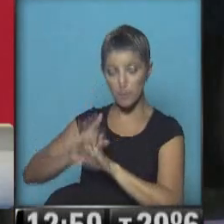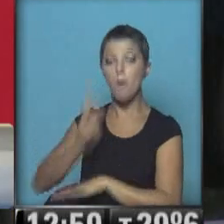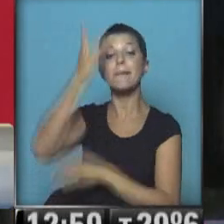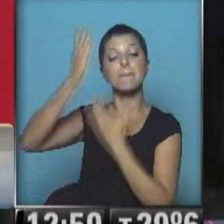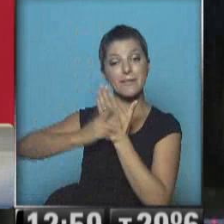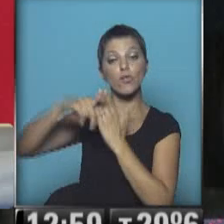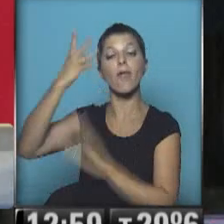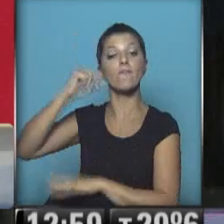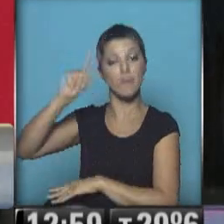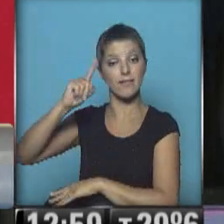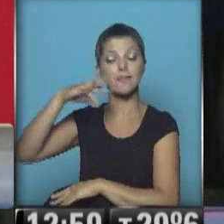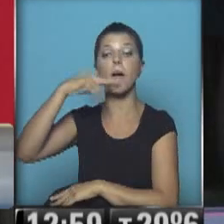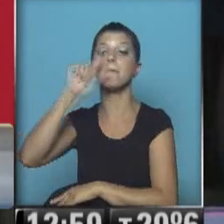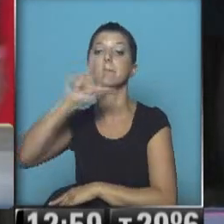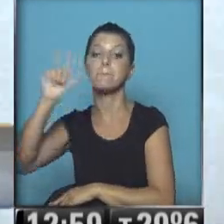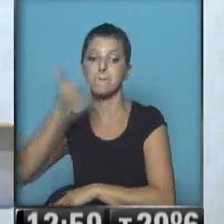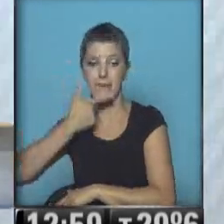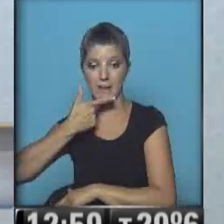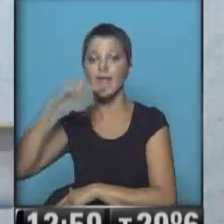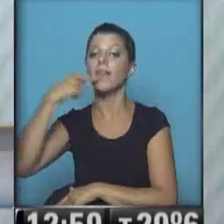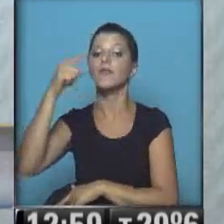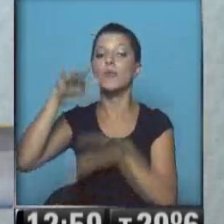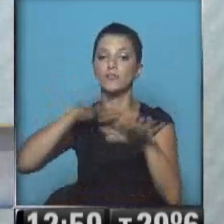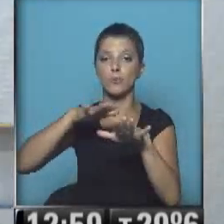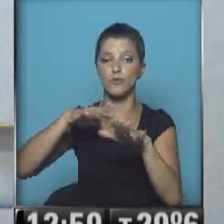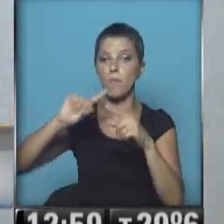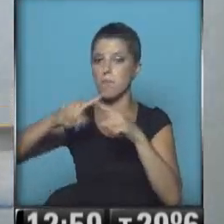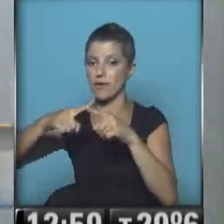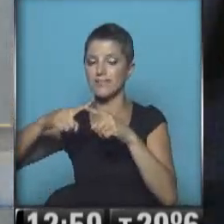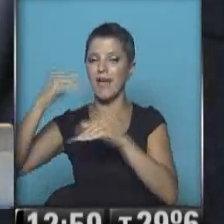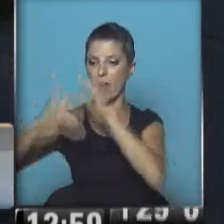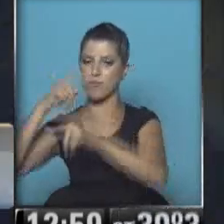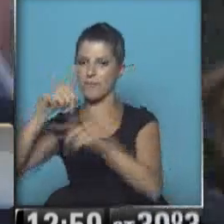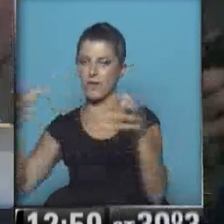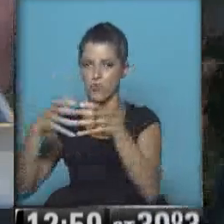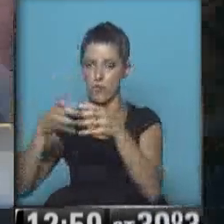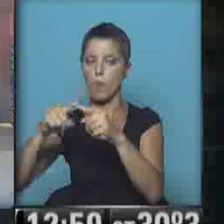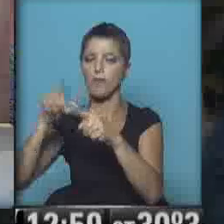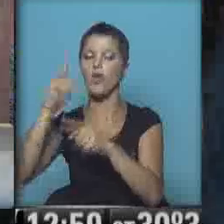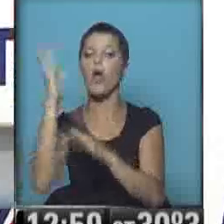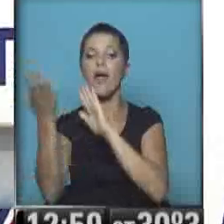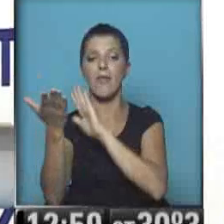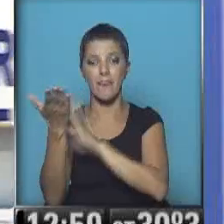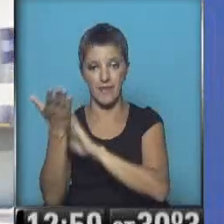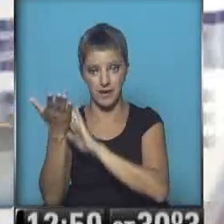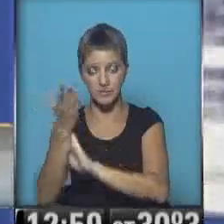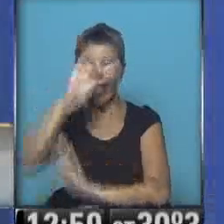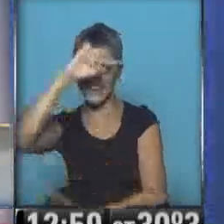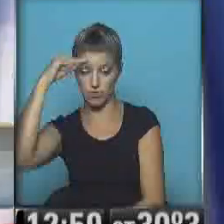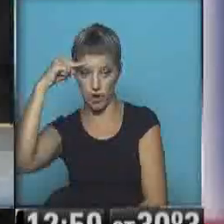de Francia, Manuel Valls, calificó como un terremoto político el gran avance electoral que obtuvo el Partido Nacionalista Frente